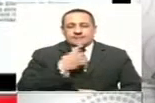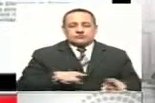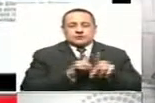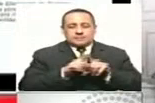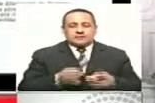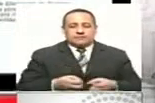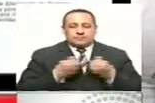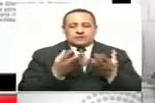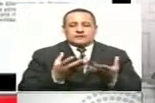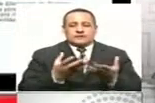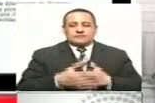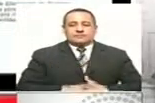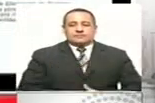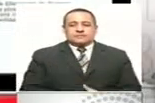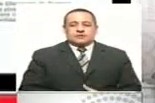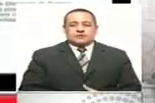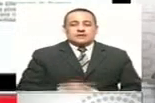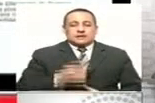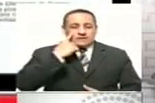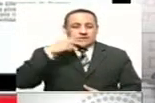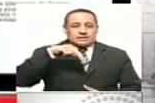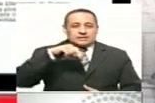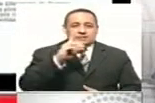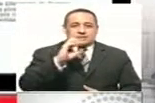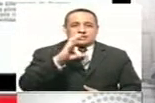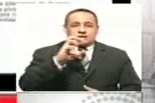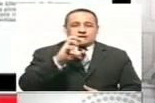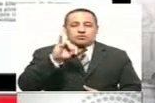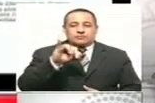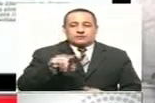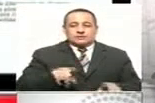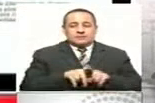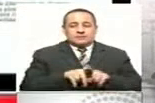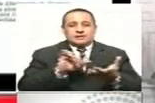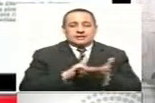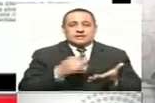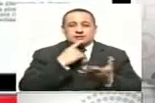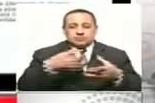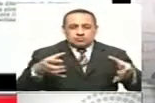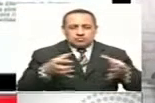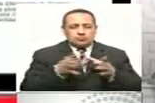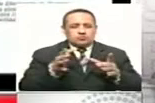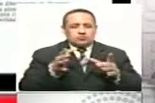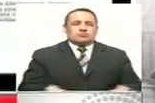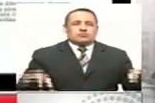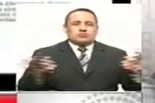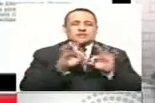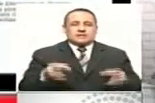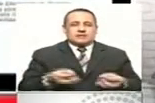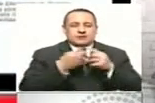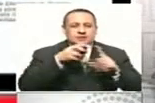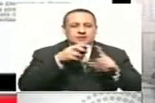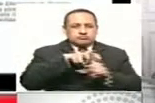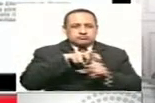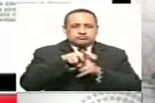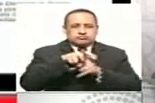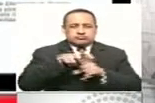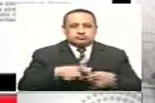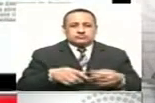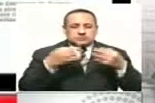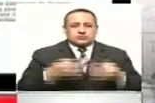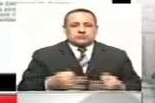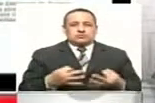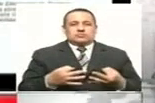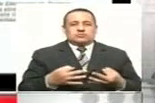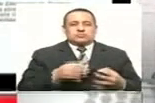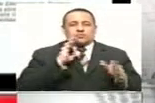¿no? En cuanto a Indecopi, que es un organismo fundamental, también hay metas específicas.